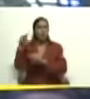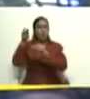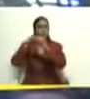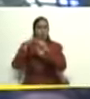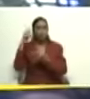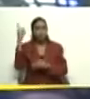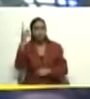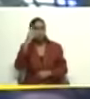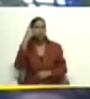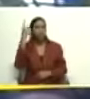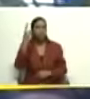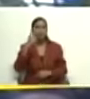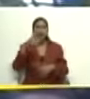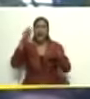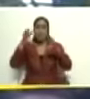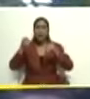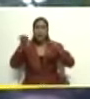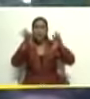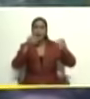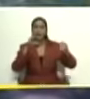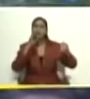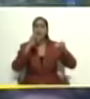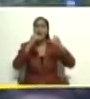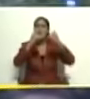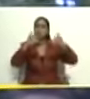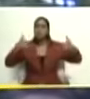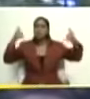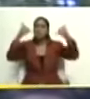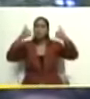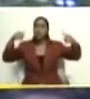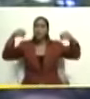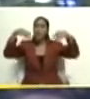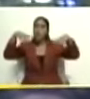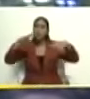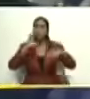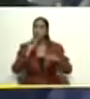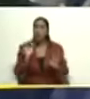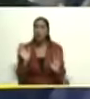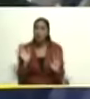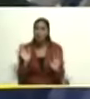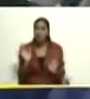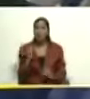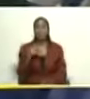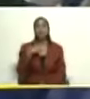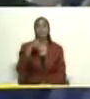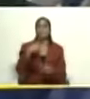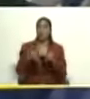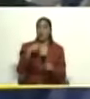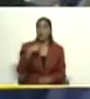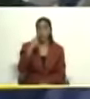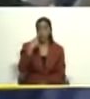había. Y hace cerca de un año recibí una invitación para venir a la CBG y ver lo